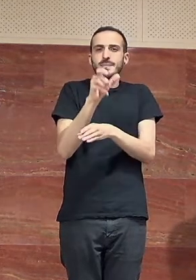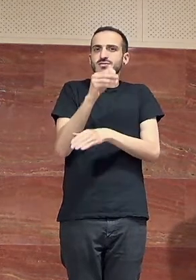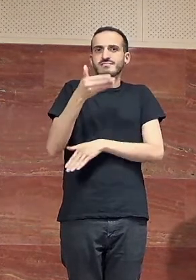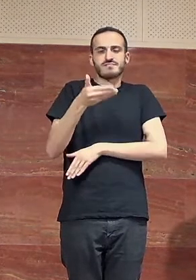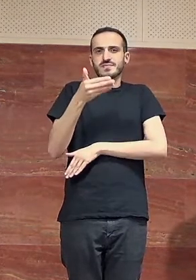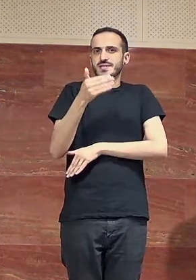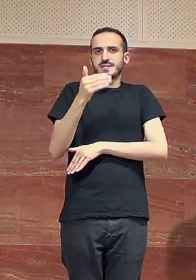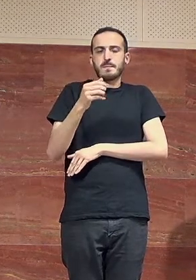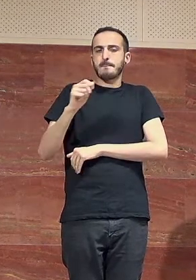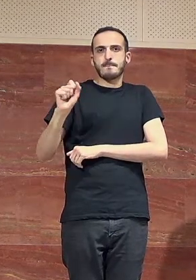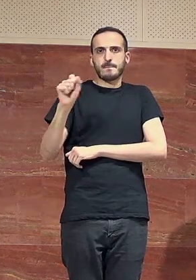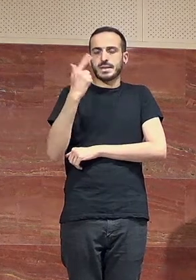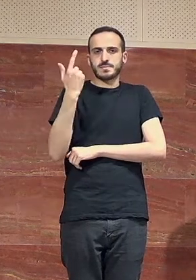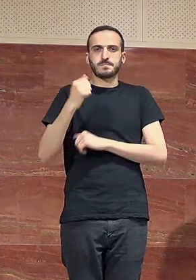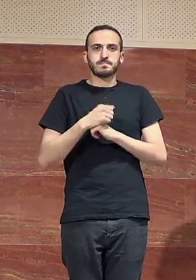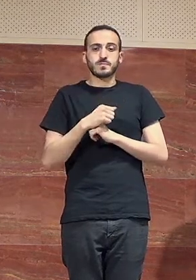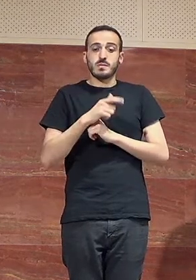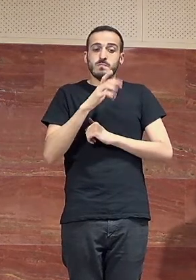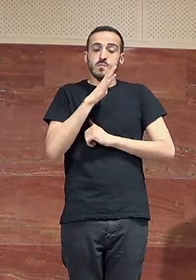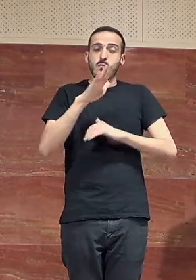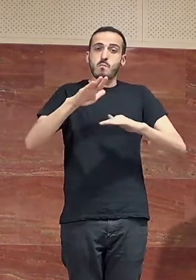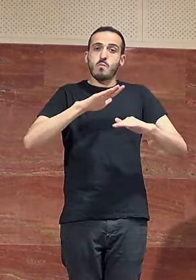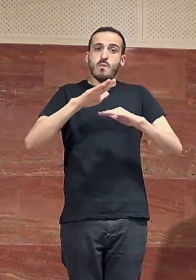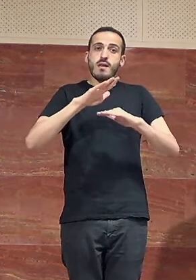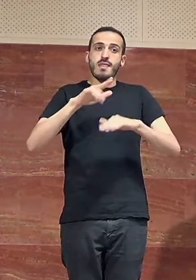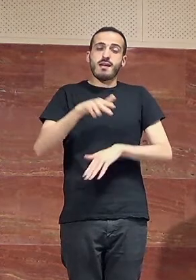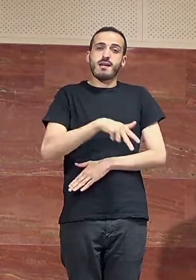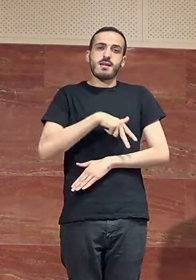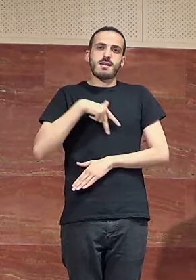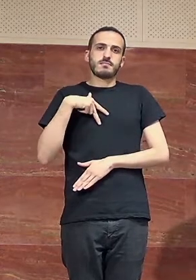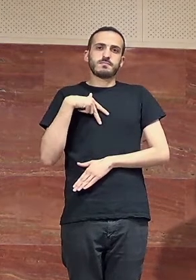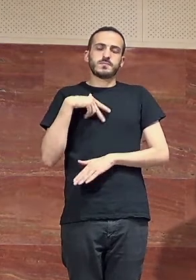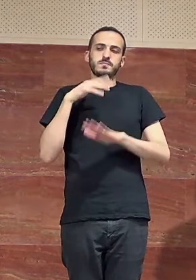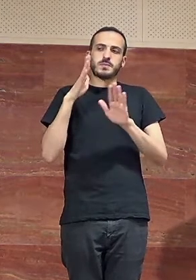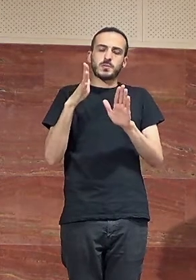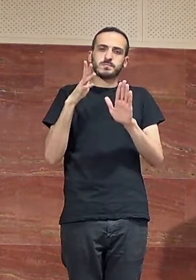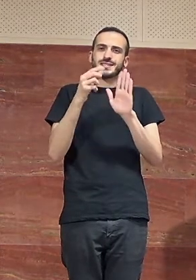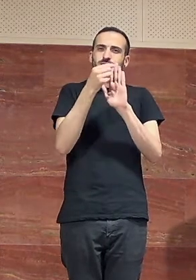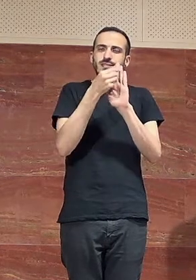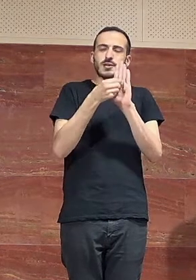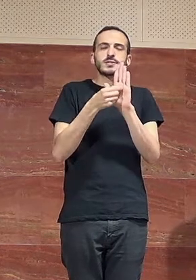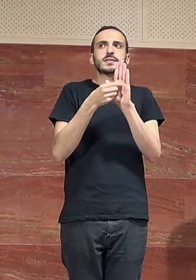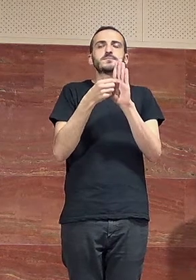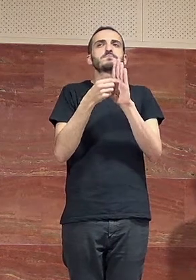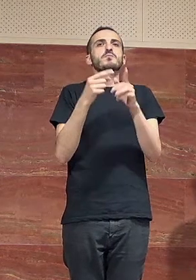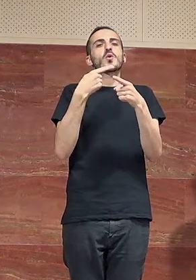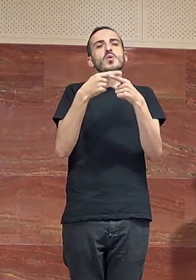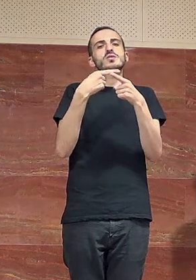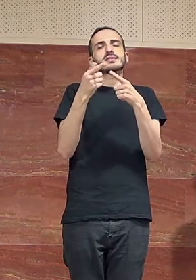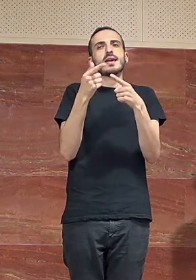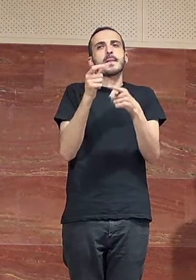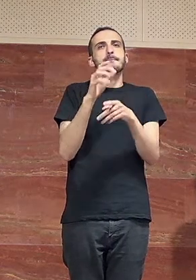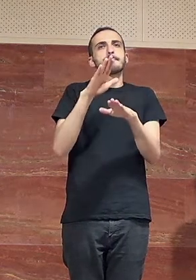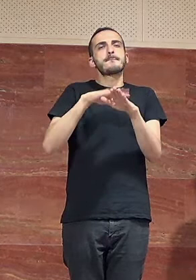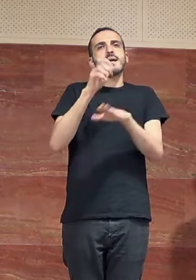forma de movilidad universal. Pero, por un lado, estas actuaciones peatonales que se han hecho en los últimos años